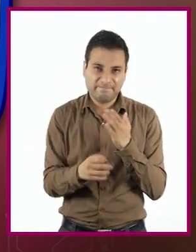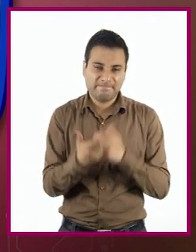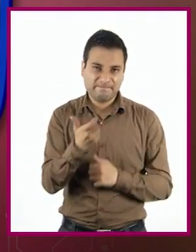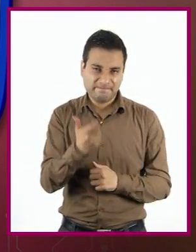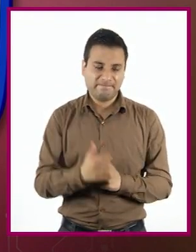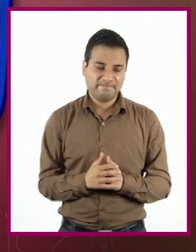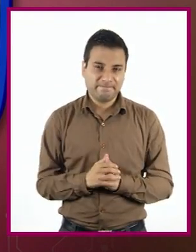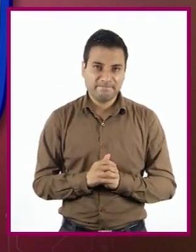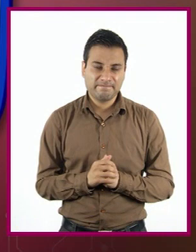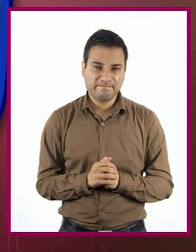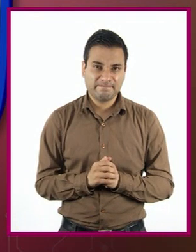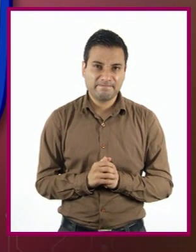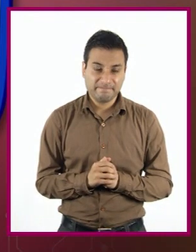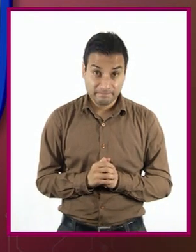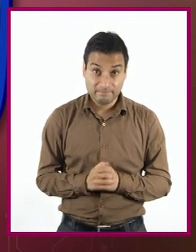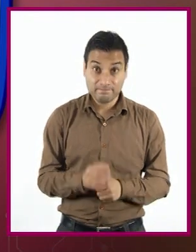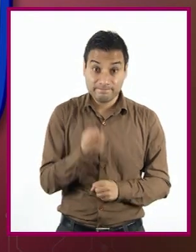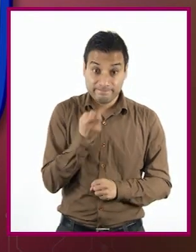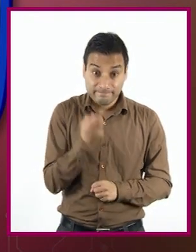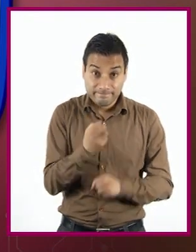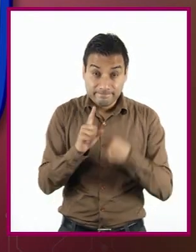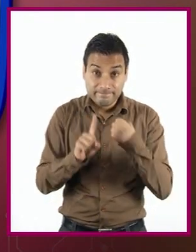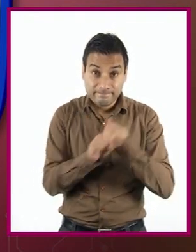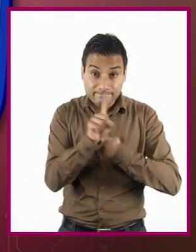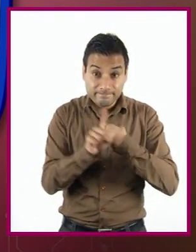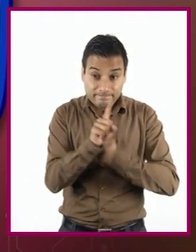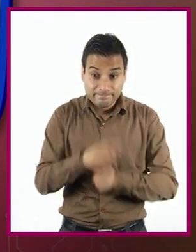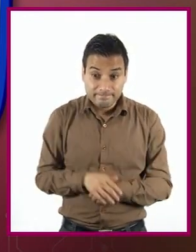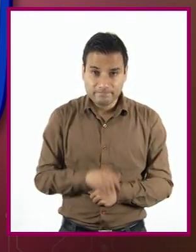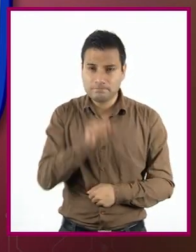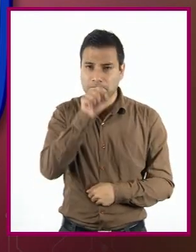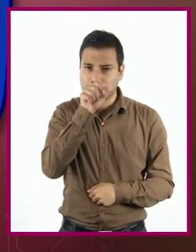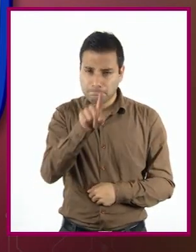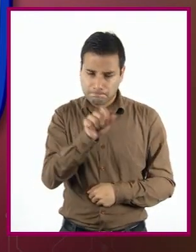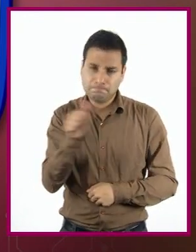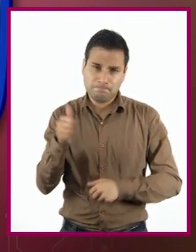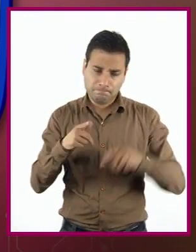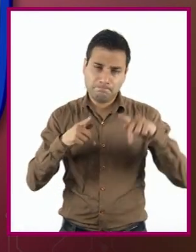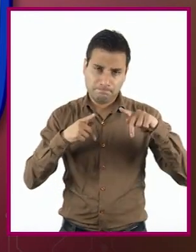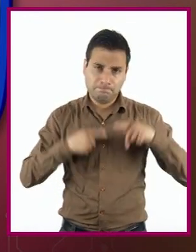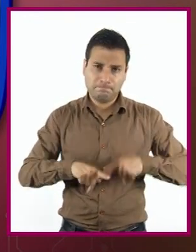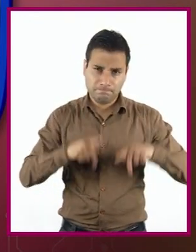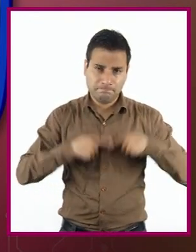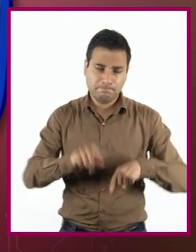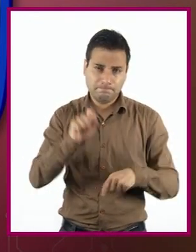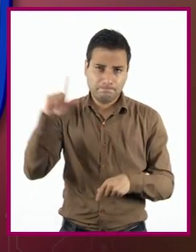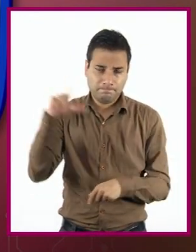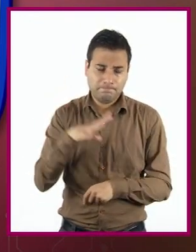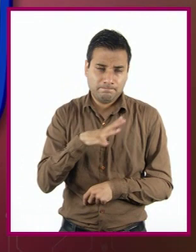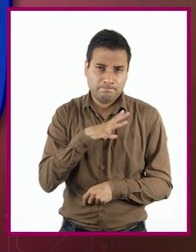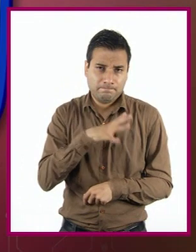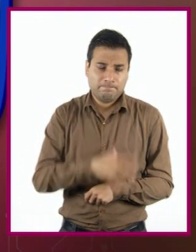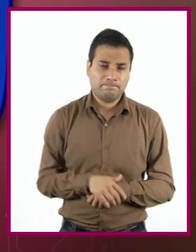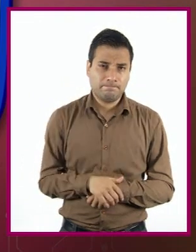proponemos, y este problema lo compartimos con otros profesionistas. Sin embargo, frente a estos y otros